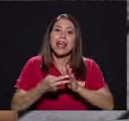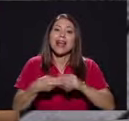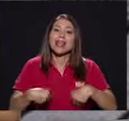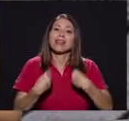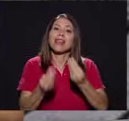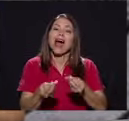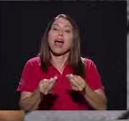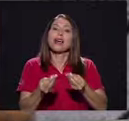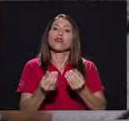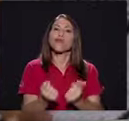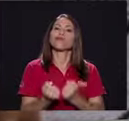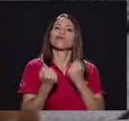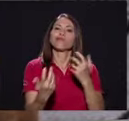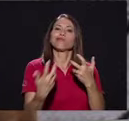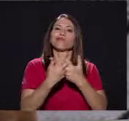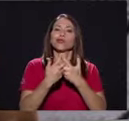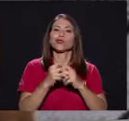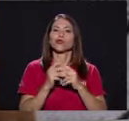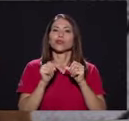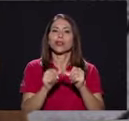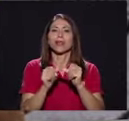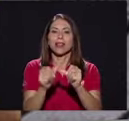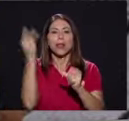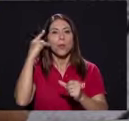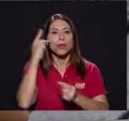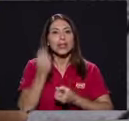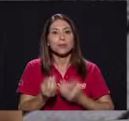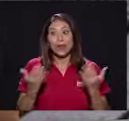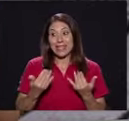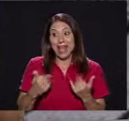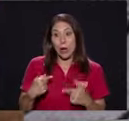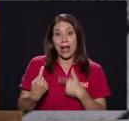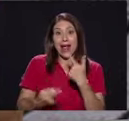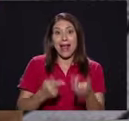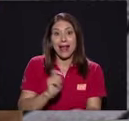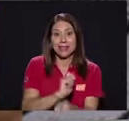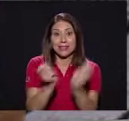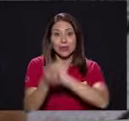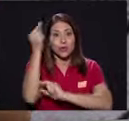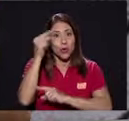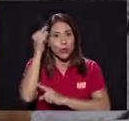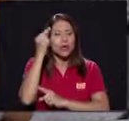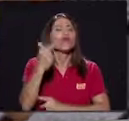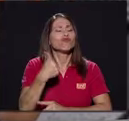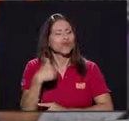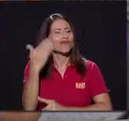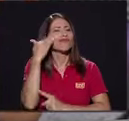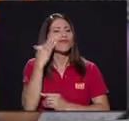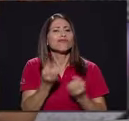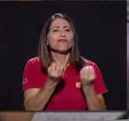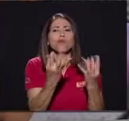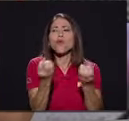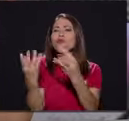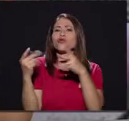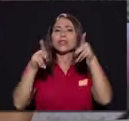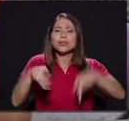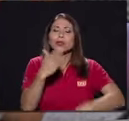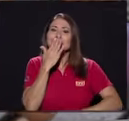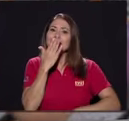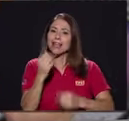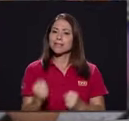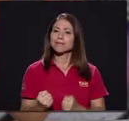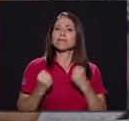tus políticas públicas. Ahora que hay una transición de gobiernos, yo tengo la garantía de que hay una gran cantidad de personas indígenas